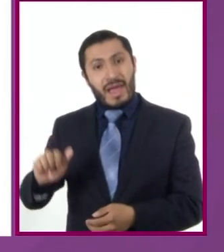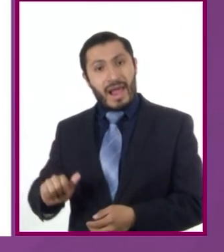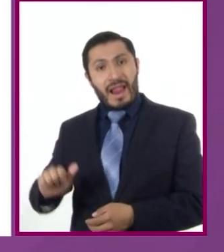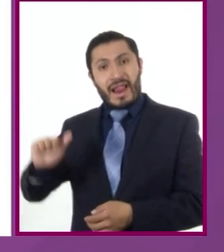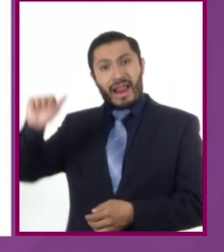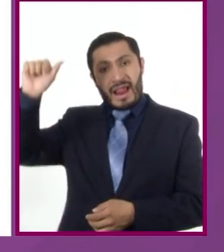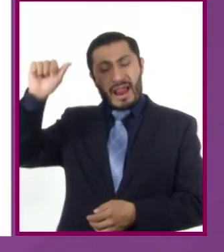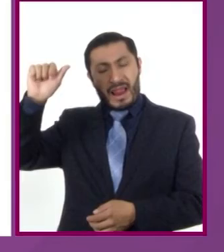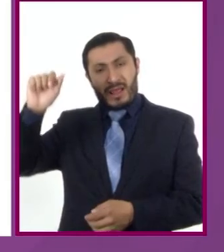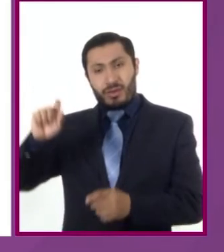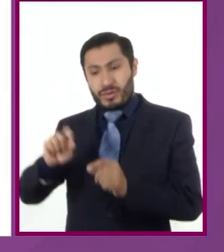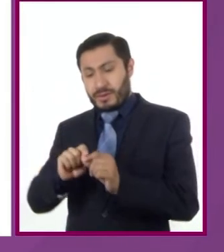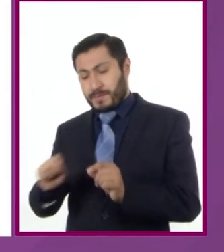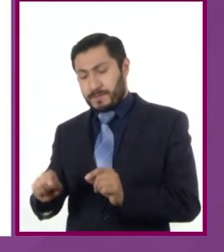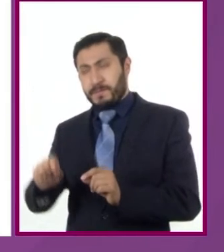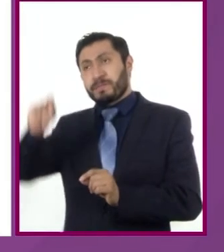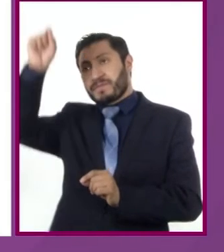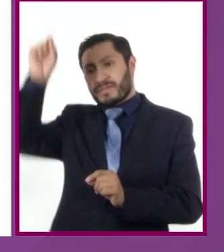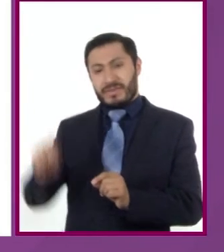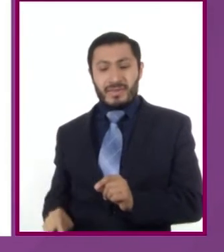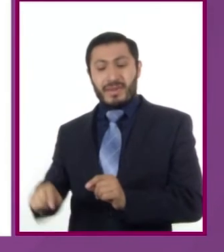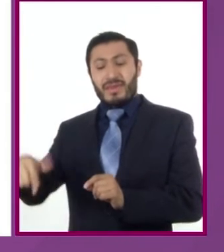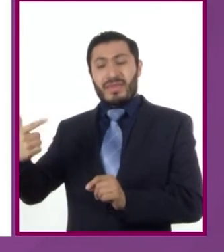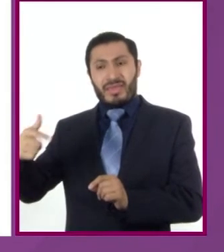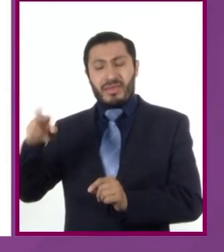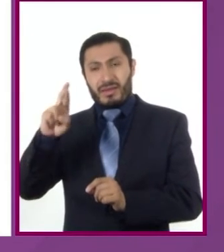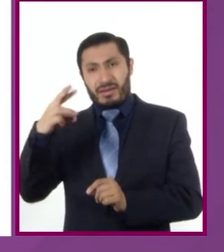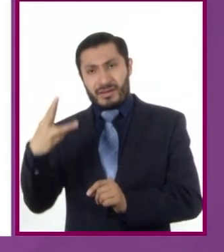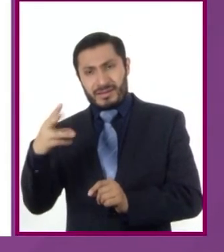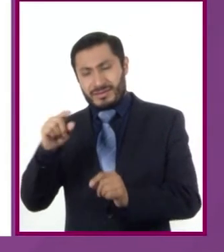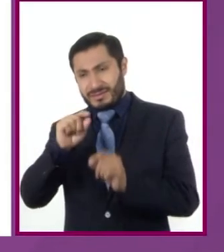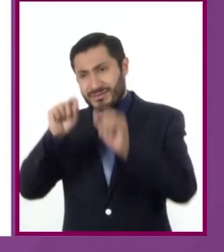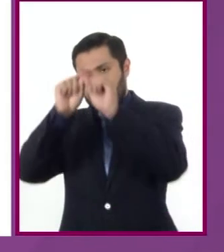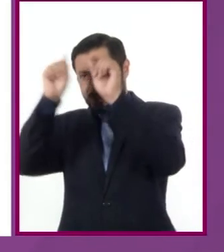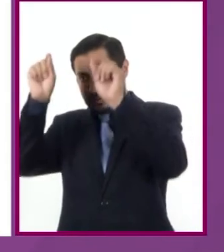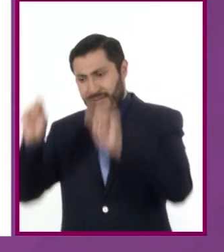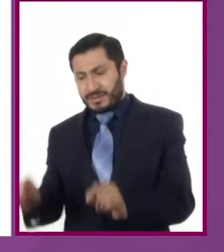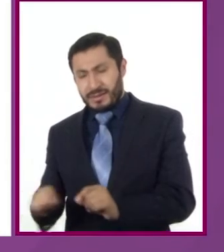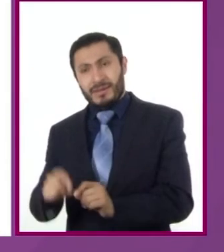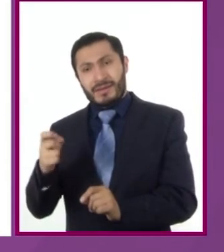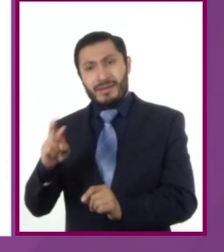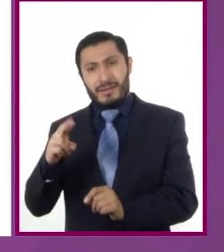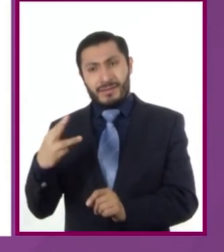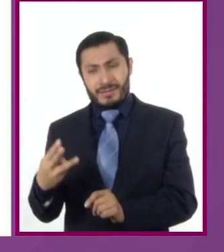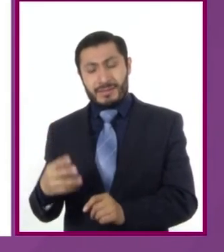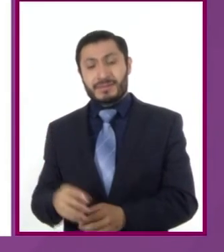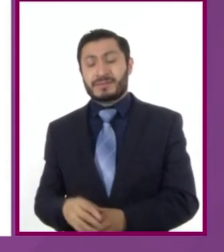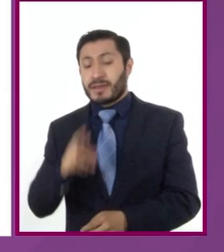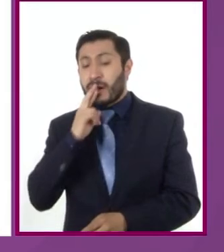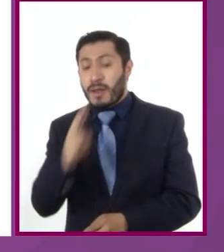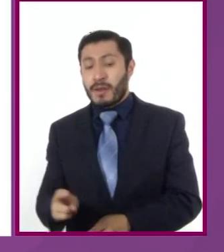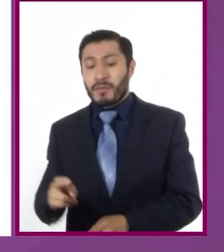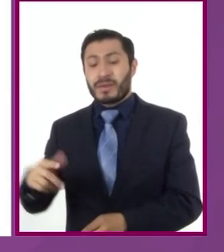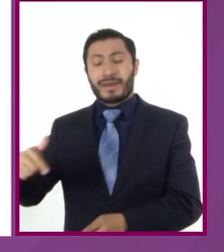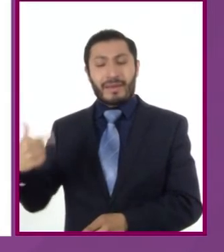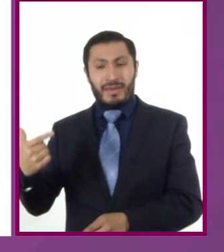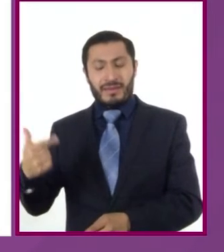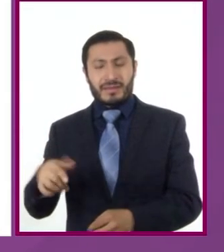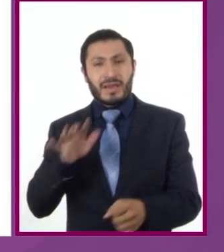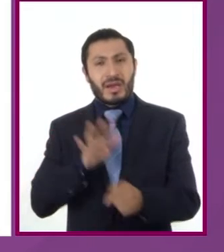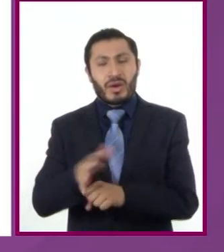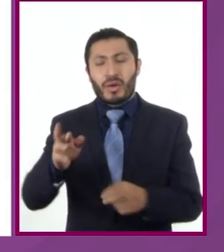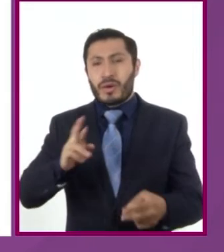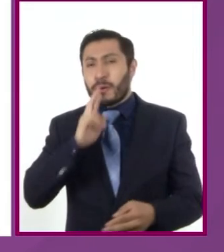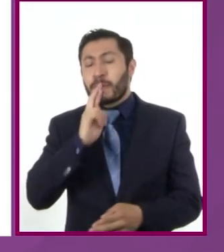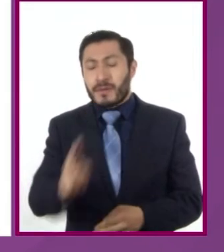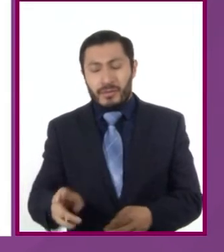del rectángulo 3, R3. En conclusión, ¿qué tipo de proporcionalidad